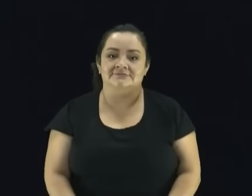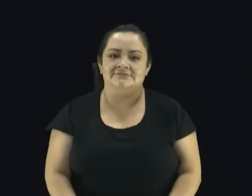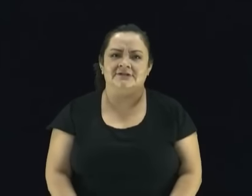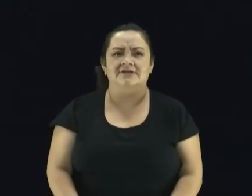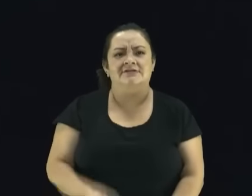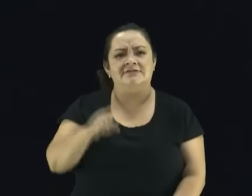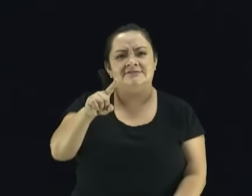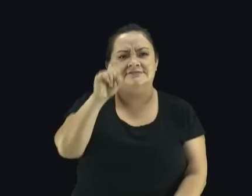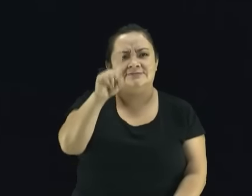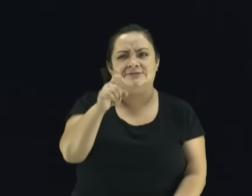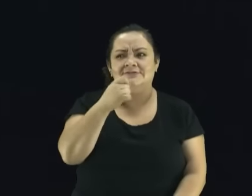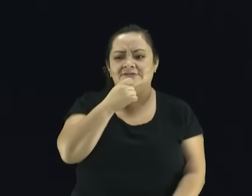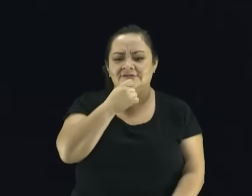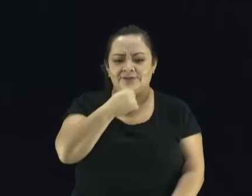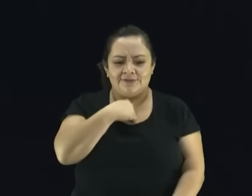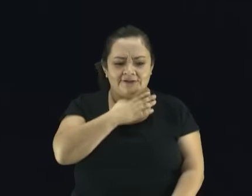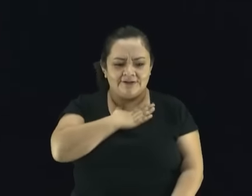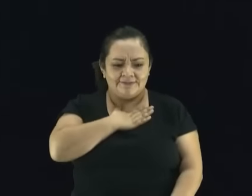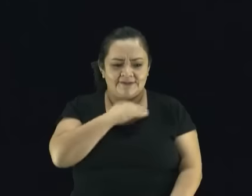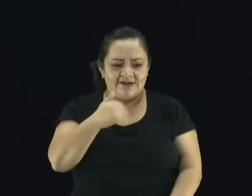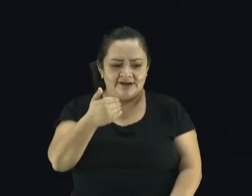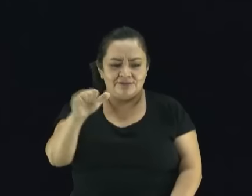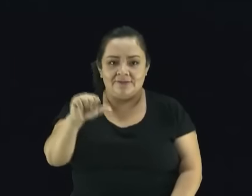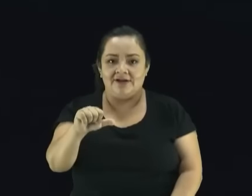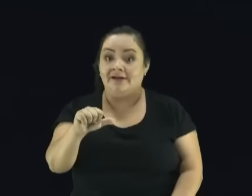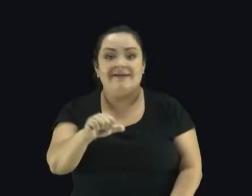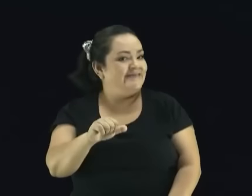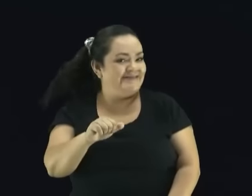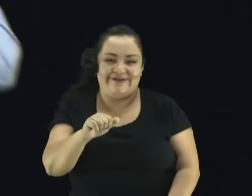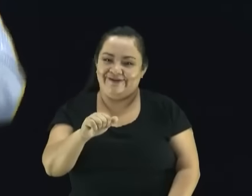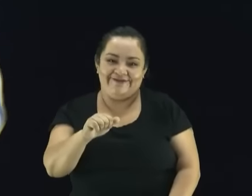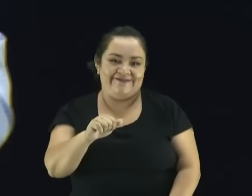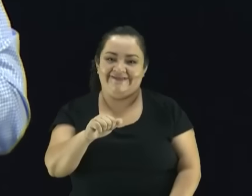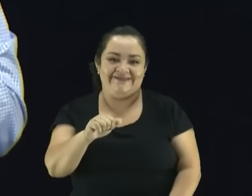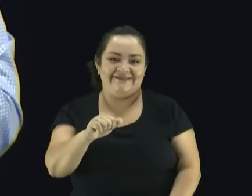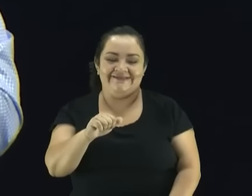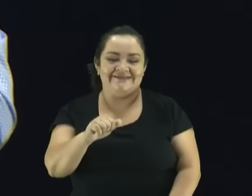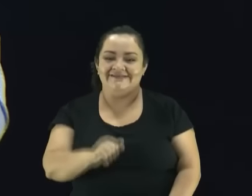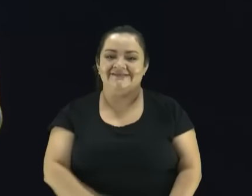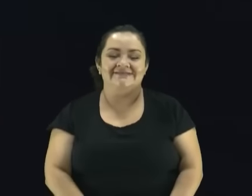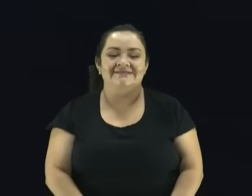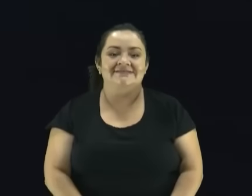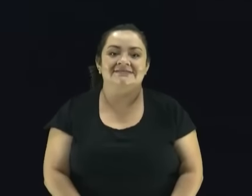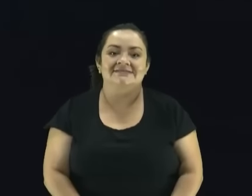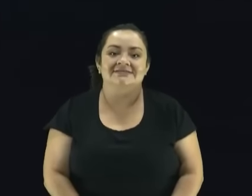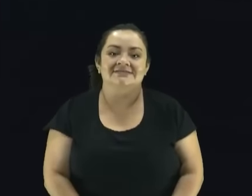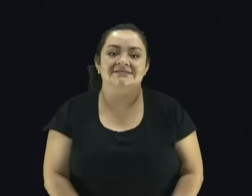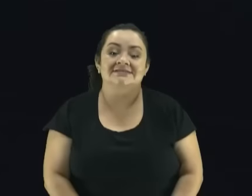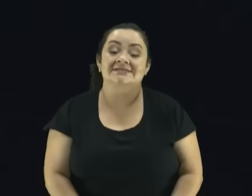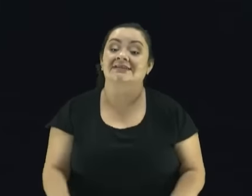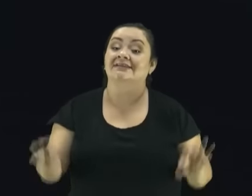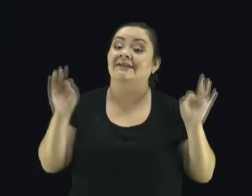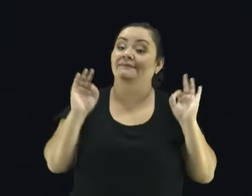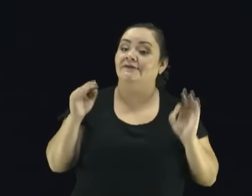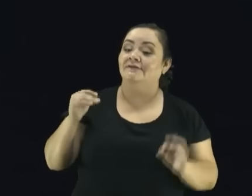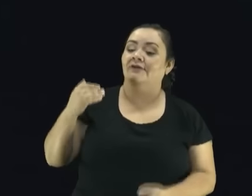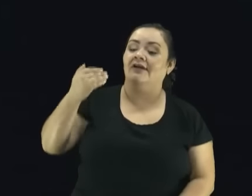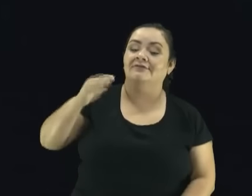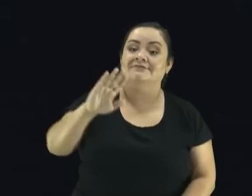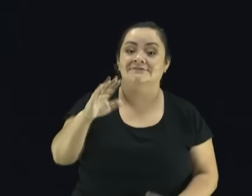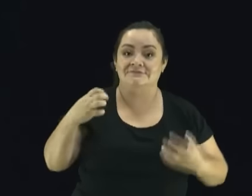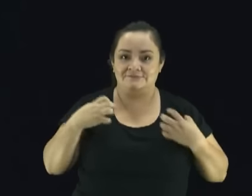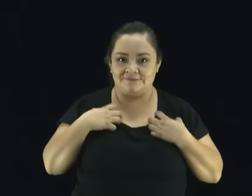Se preguntará Por qué metiendo este va a ser el mejor año de mi vida No no va a ser el mejor año de su vida el mejor año de su vida va a